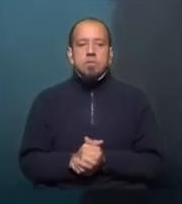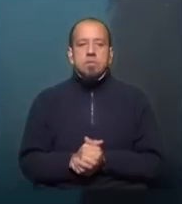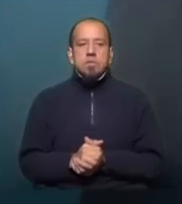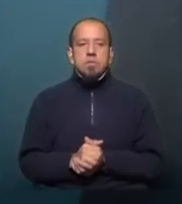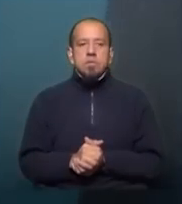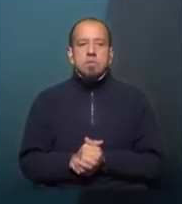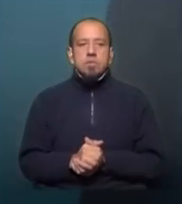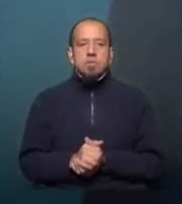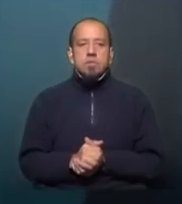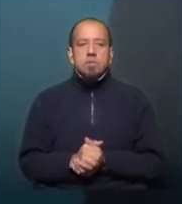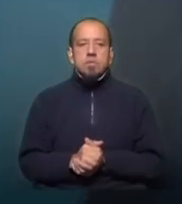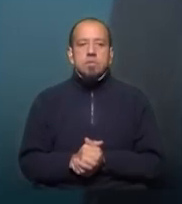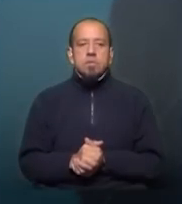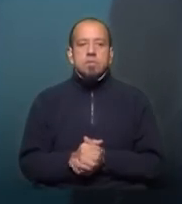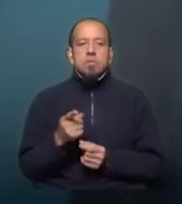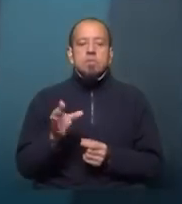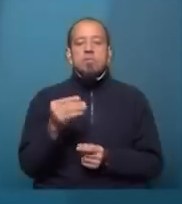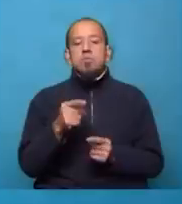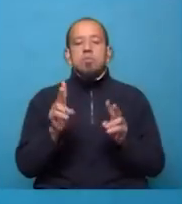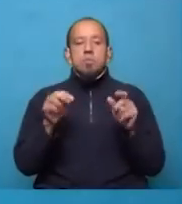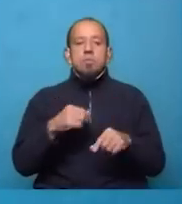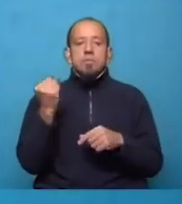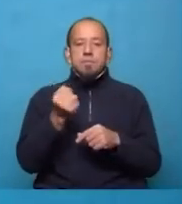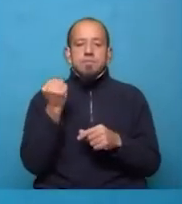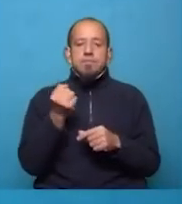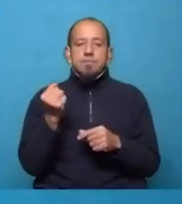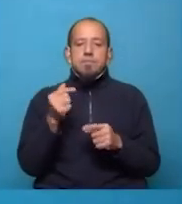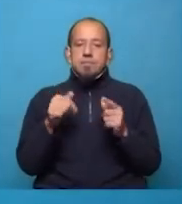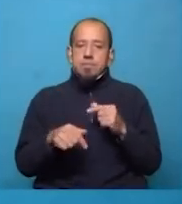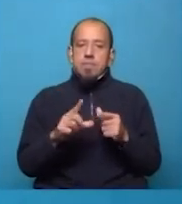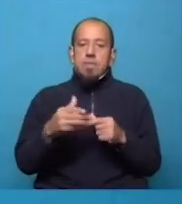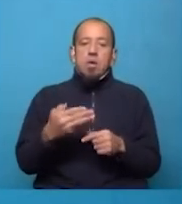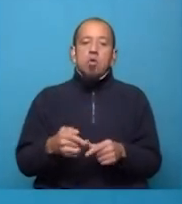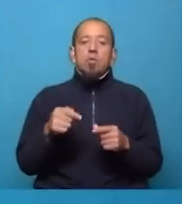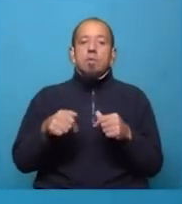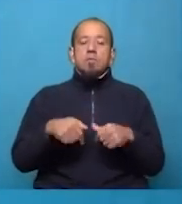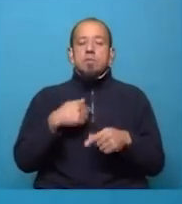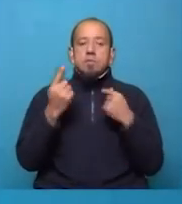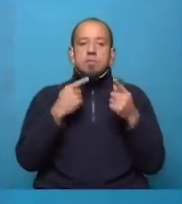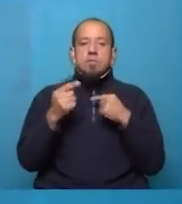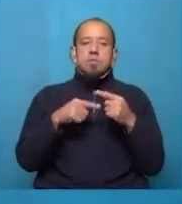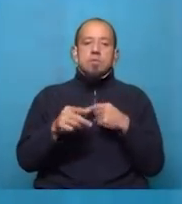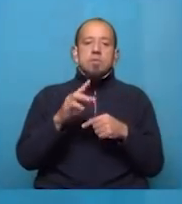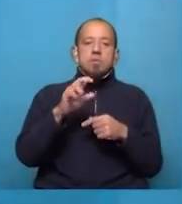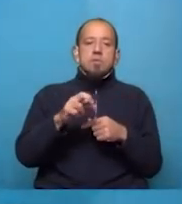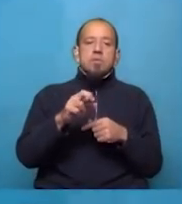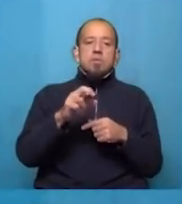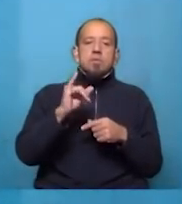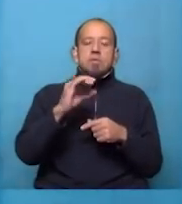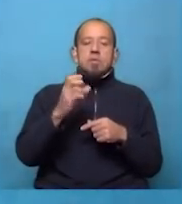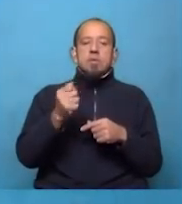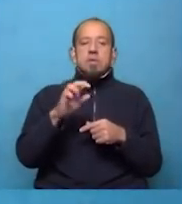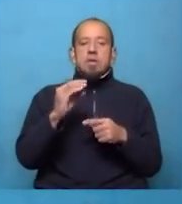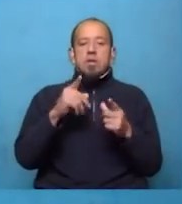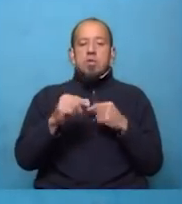bueno Y de todos estos temas importantes estaremos hablando esta noche en vivo aquí en lado B en la pantalla de TV ciudad con Ricardo gilliribarne